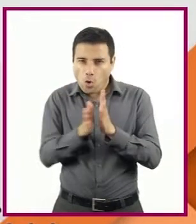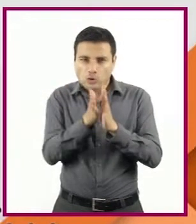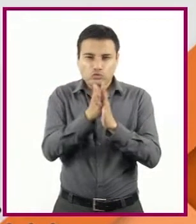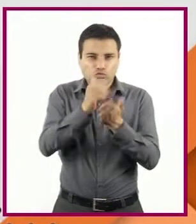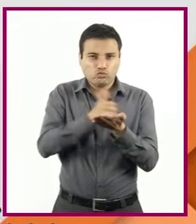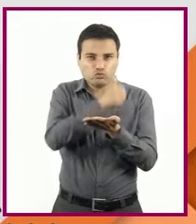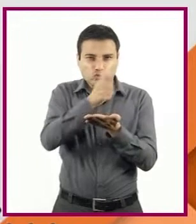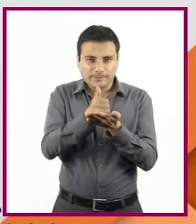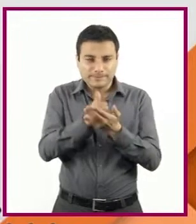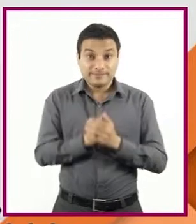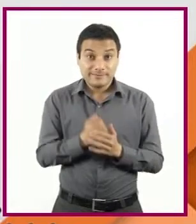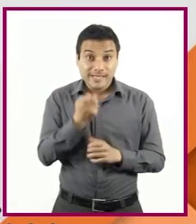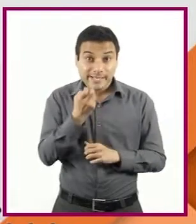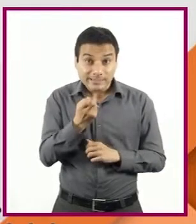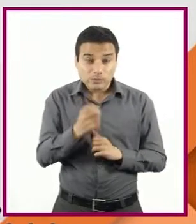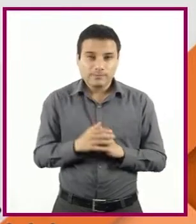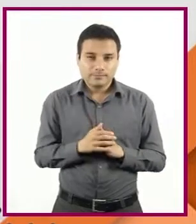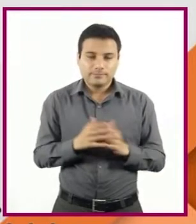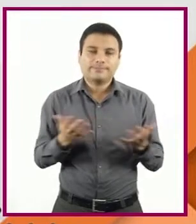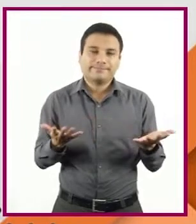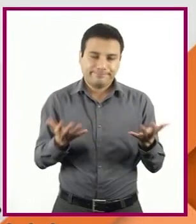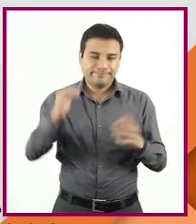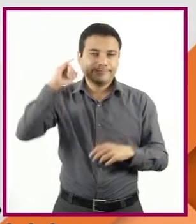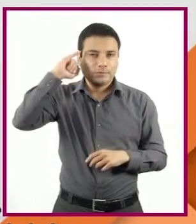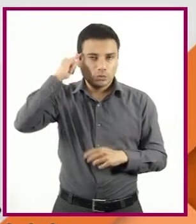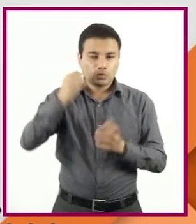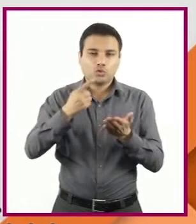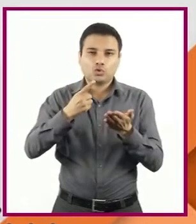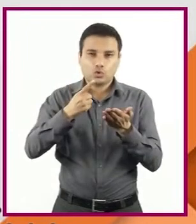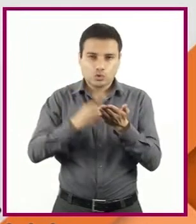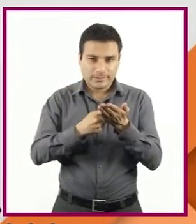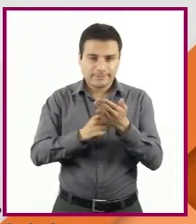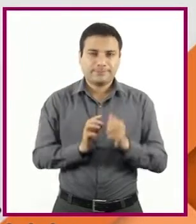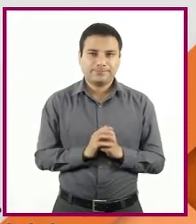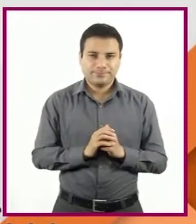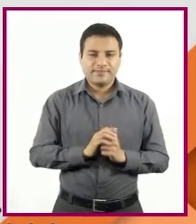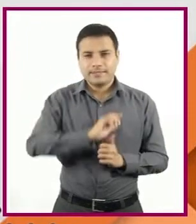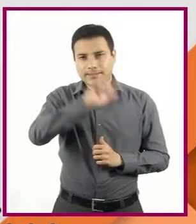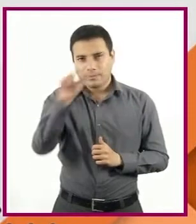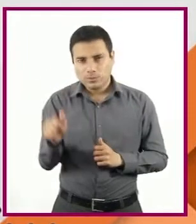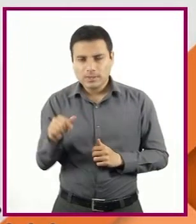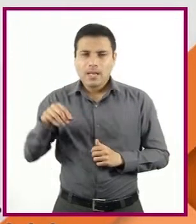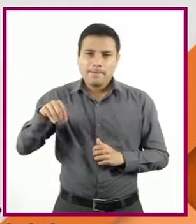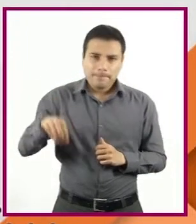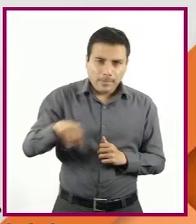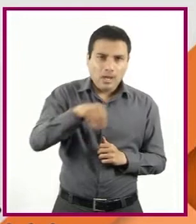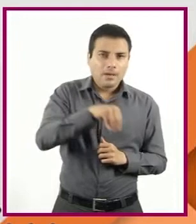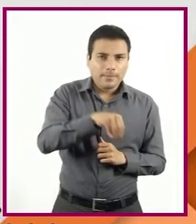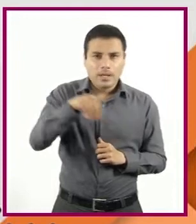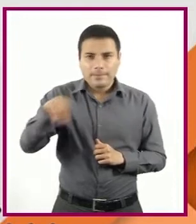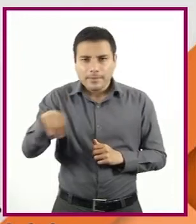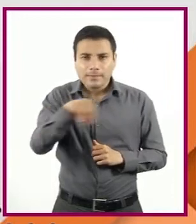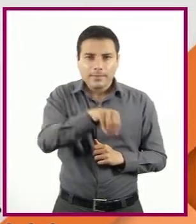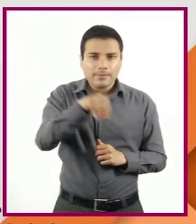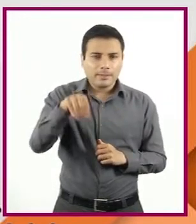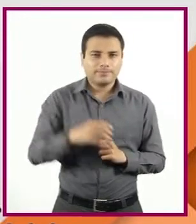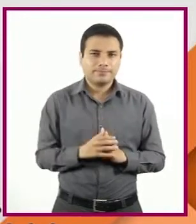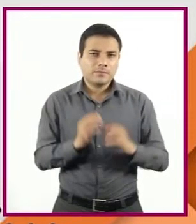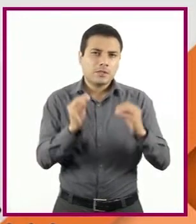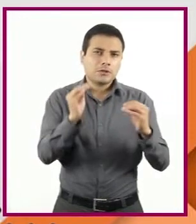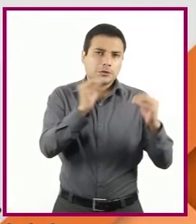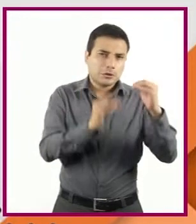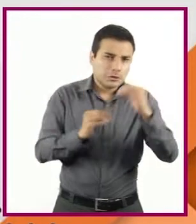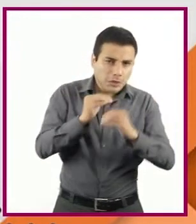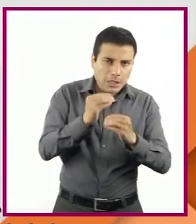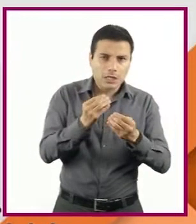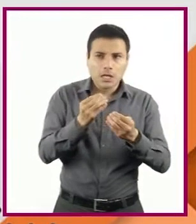fue quizá la causa de que los totonacos fueran empujados a vagar constantemente de un lugar a otro entre la sierra y la